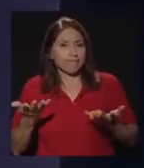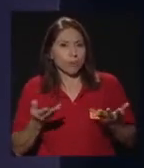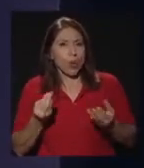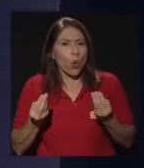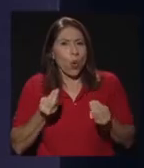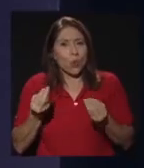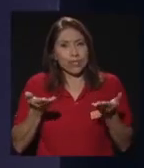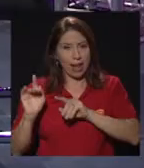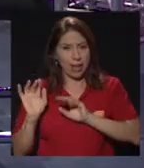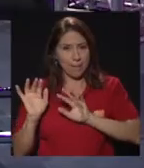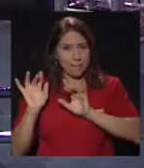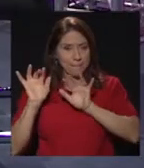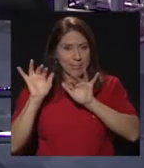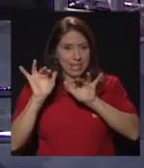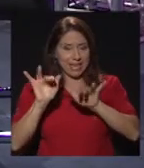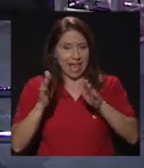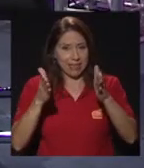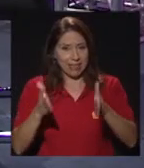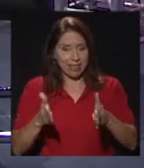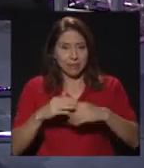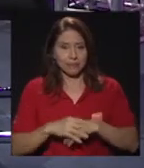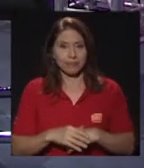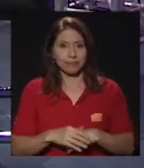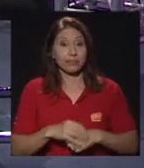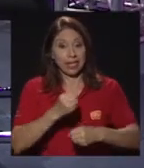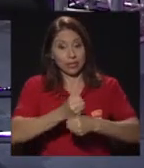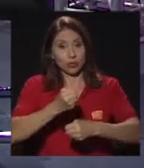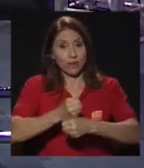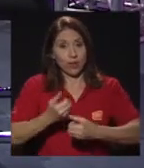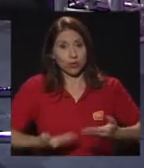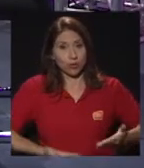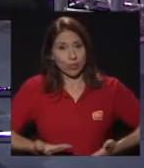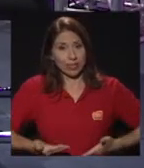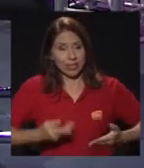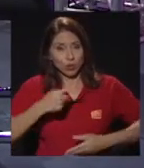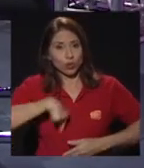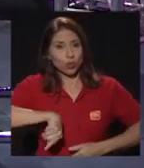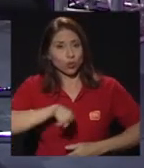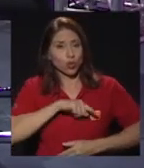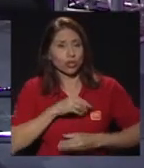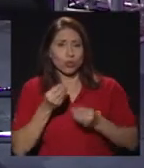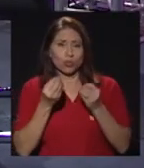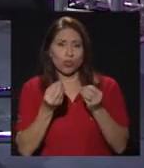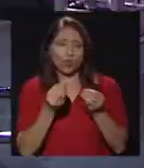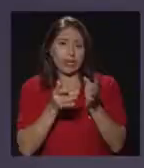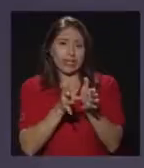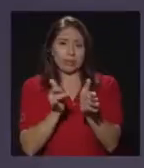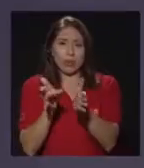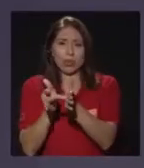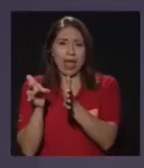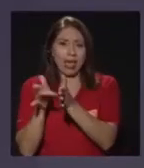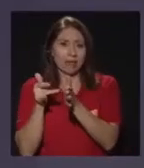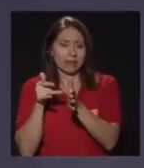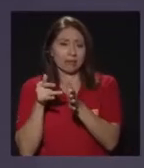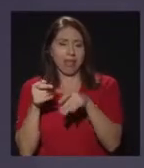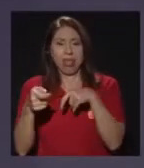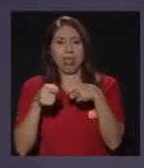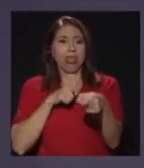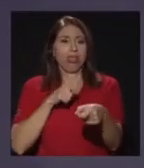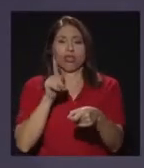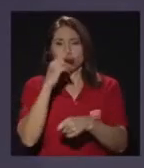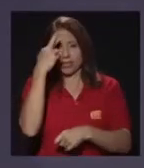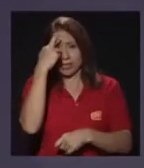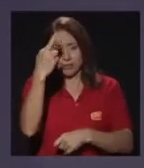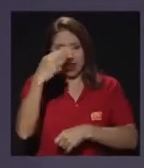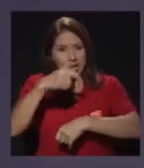estar ahí como migrante? En los trabajos domésticos, nosotros como migrantes somos muy explotadas. No se nos respetan a veces las horas